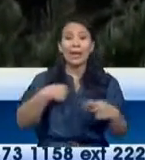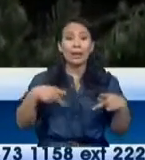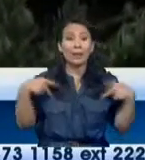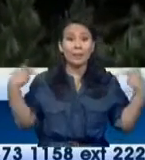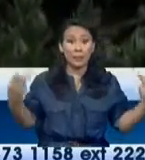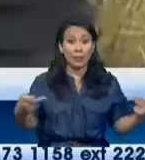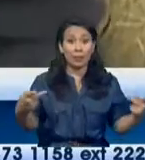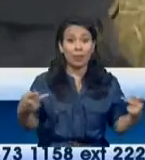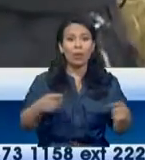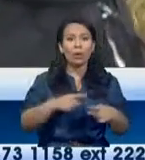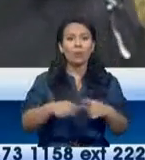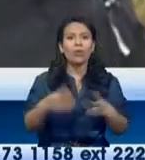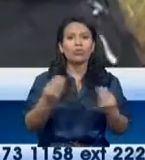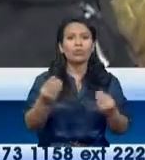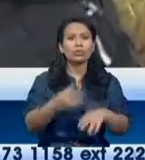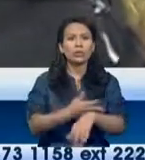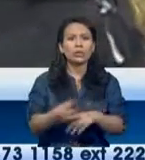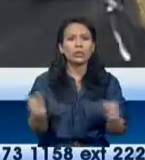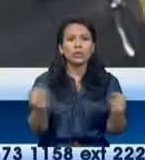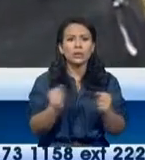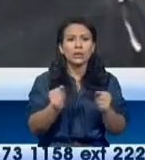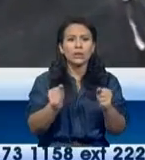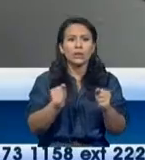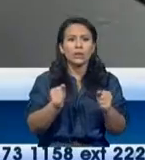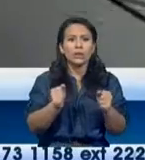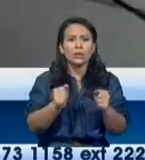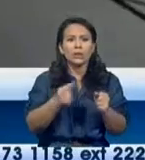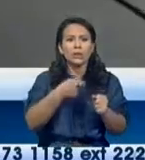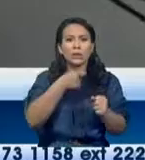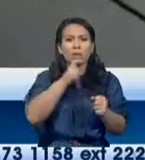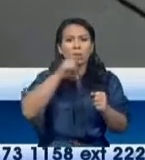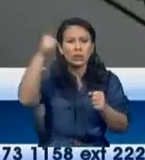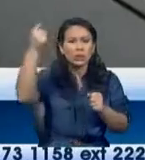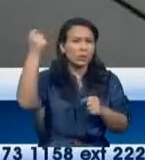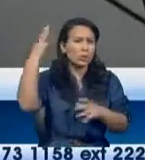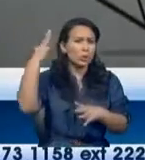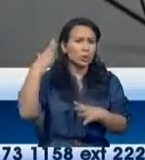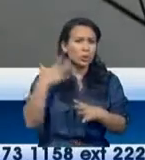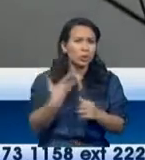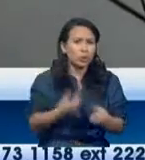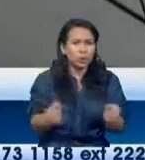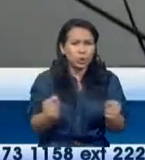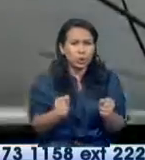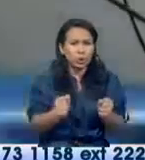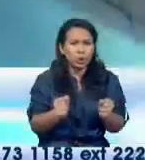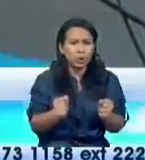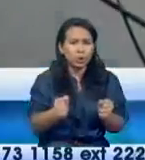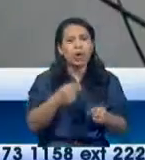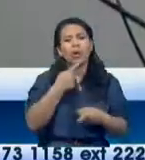al volcamiento, pero no soportó el intenso frío a 4.800 metros sobre el nivel del mar.